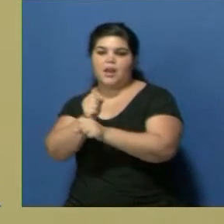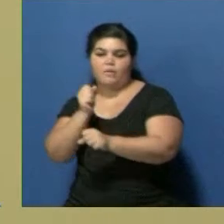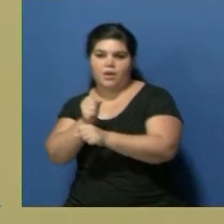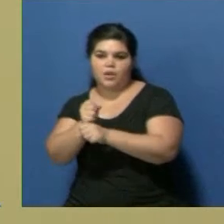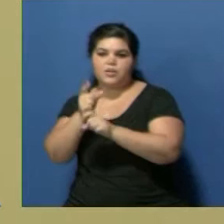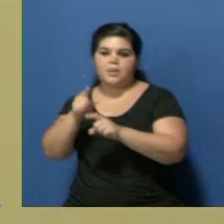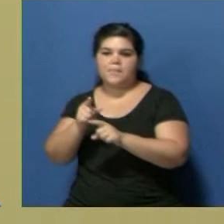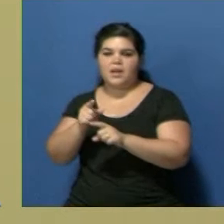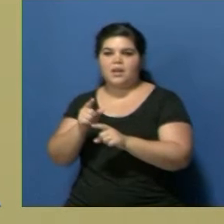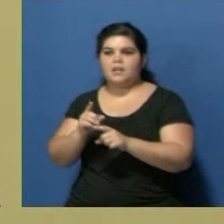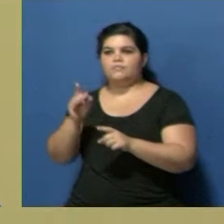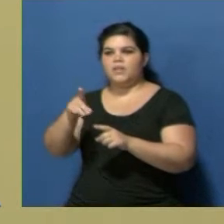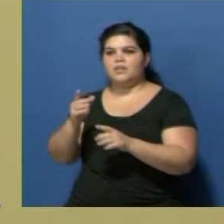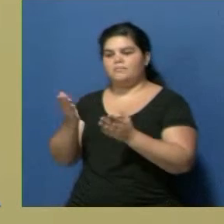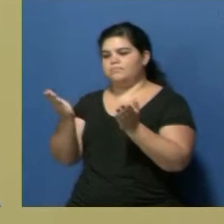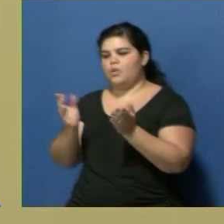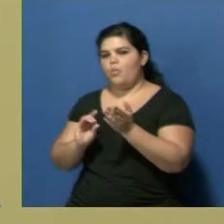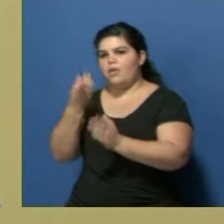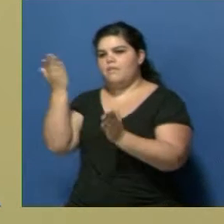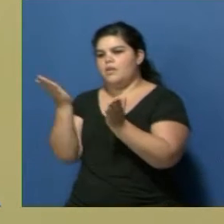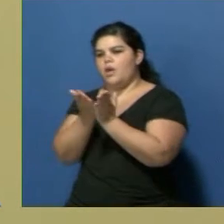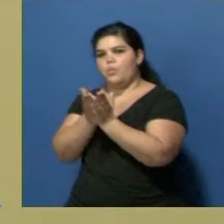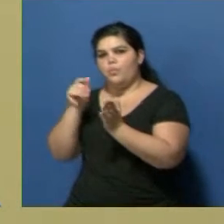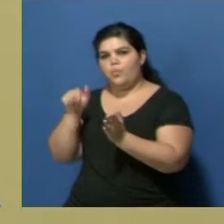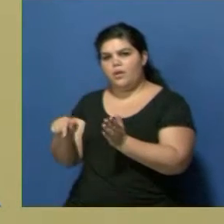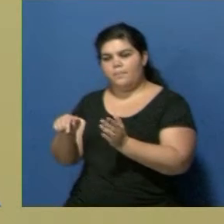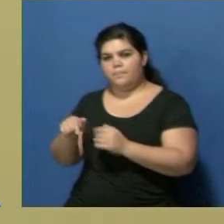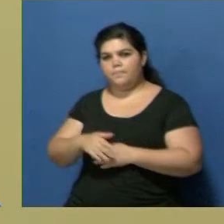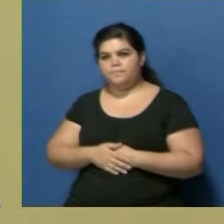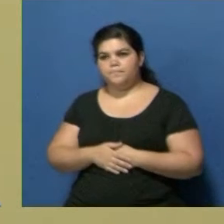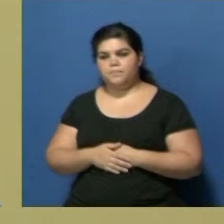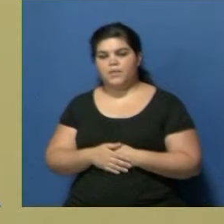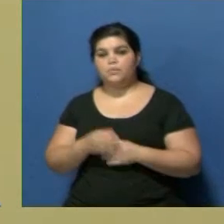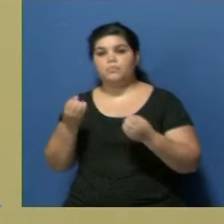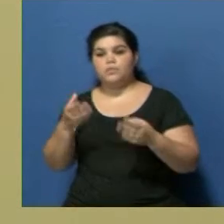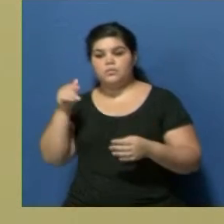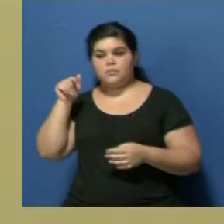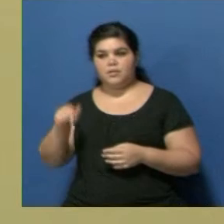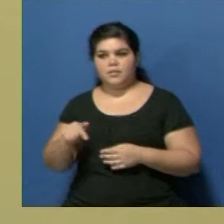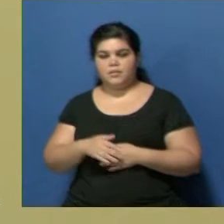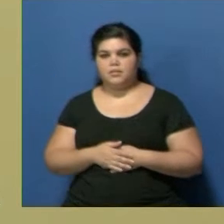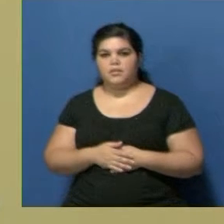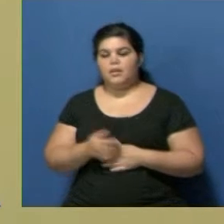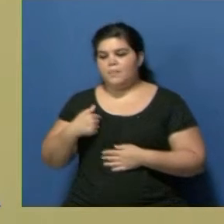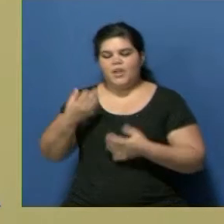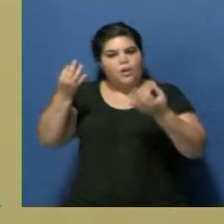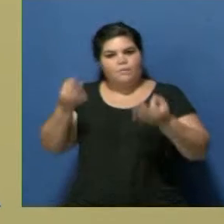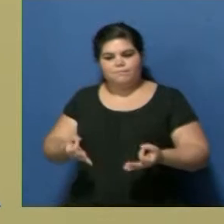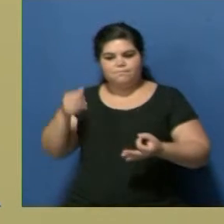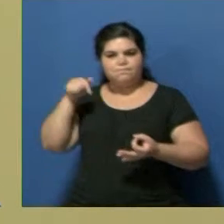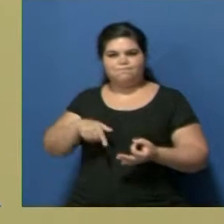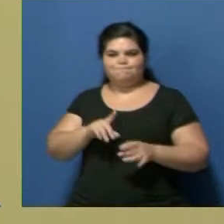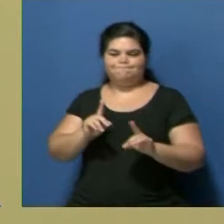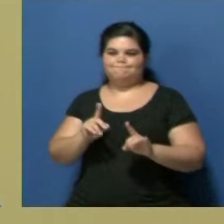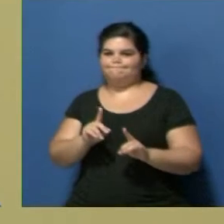carrera universitaria en los medios. Uh-huh. Entonces, me parece que por eso. Pero no es el caso este de todas las chicas.